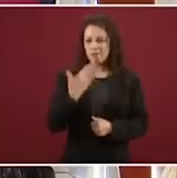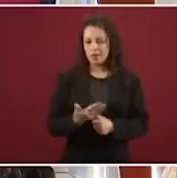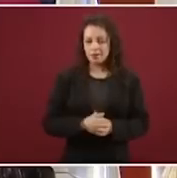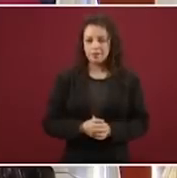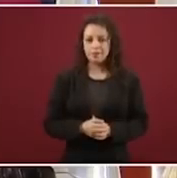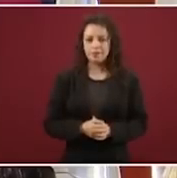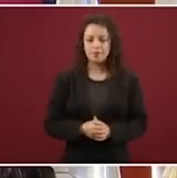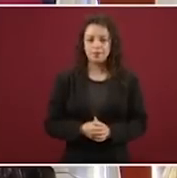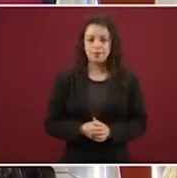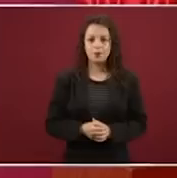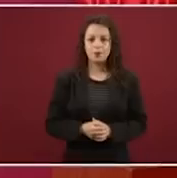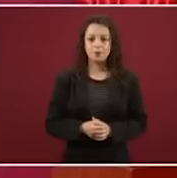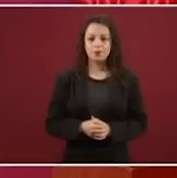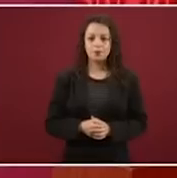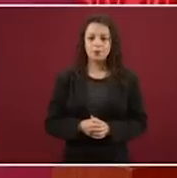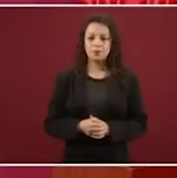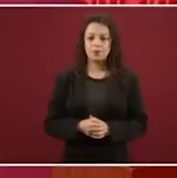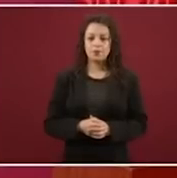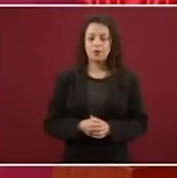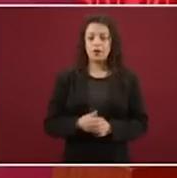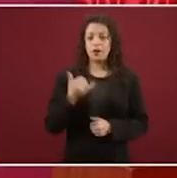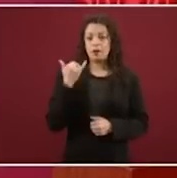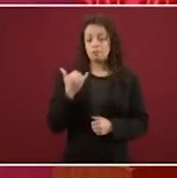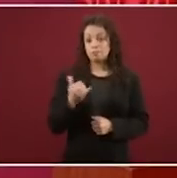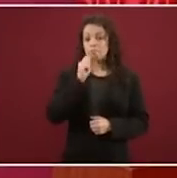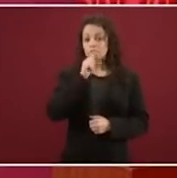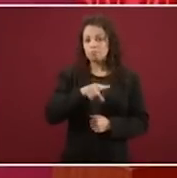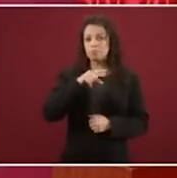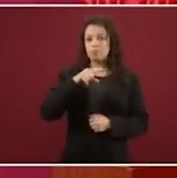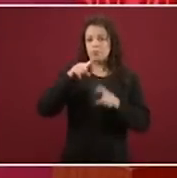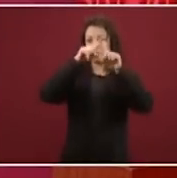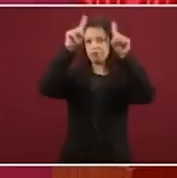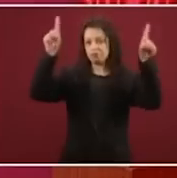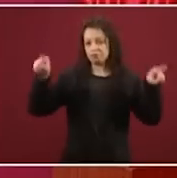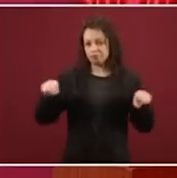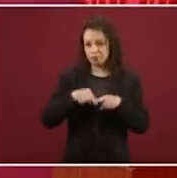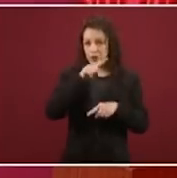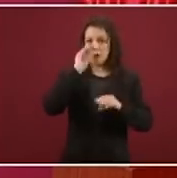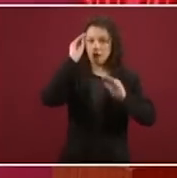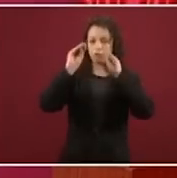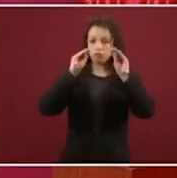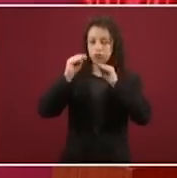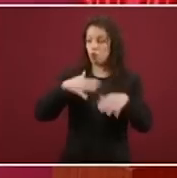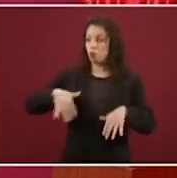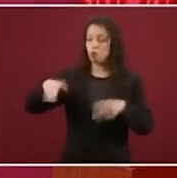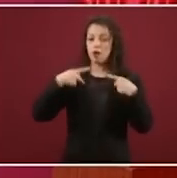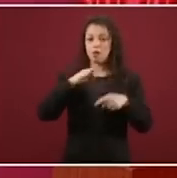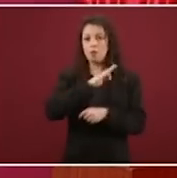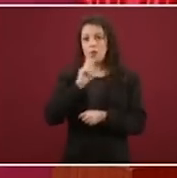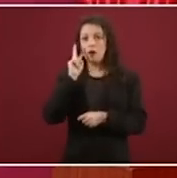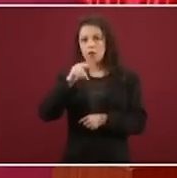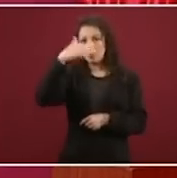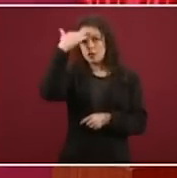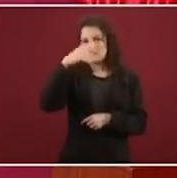a través de un periódico mural que se coloque en la escuela para que también la comunidad en general